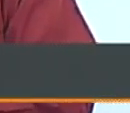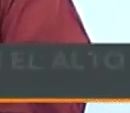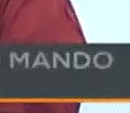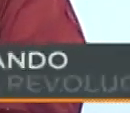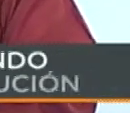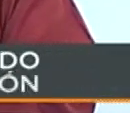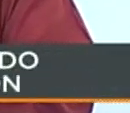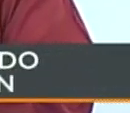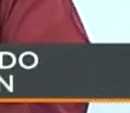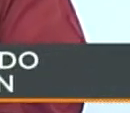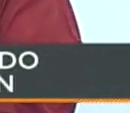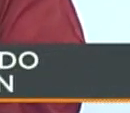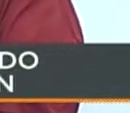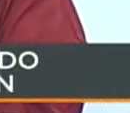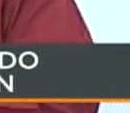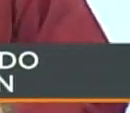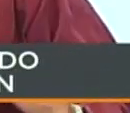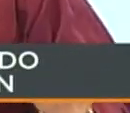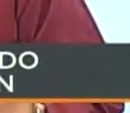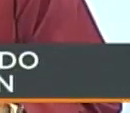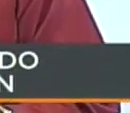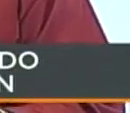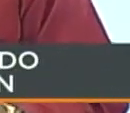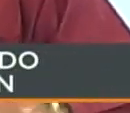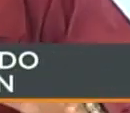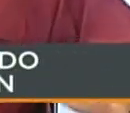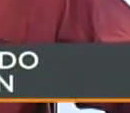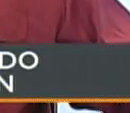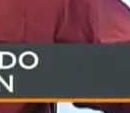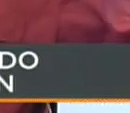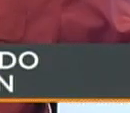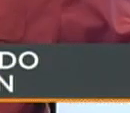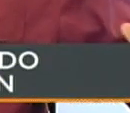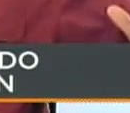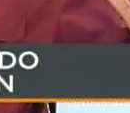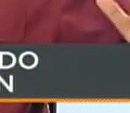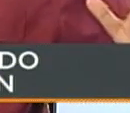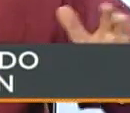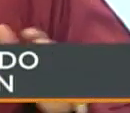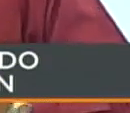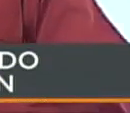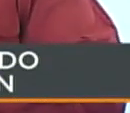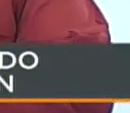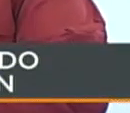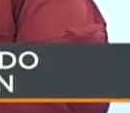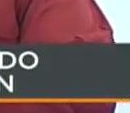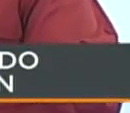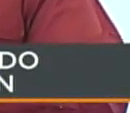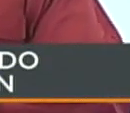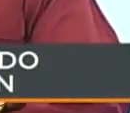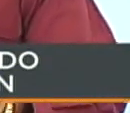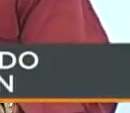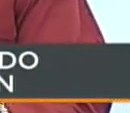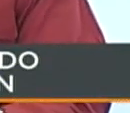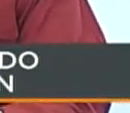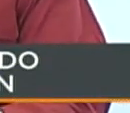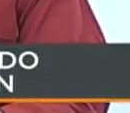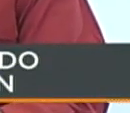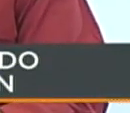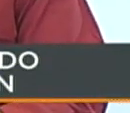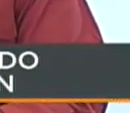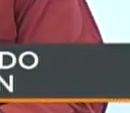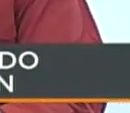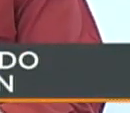de movilización a lo largo y ancho de todo el país, de despliegue de todos los medios de comunicación. Cuando uno ve